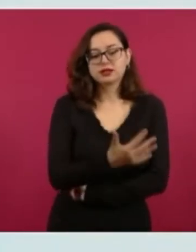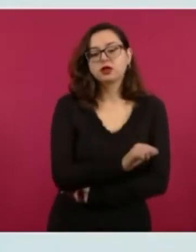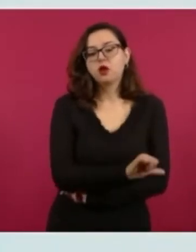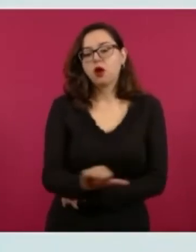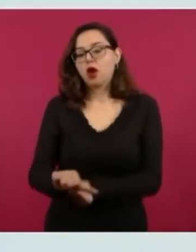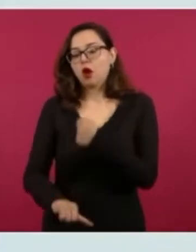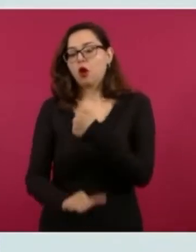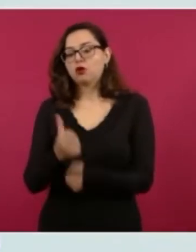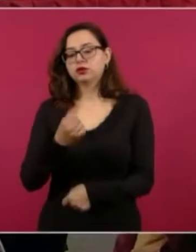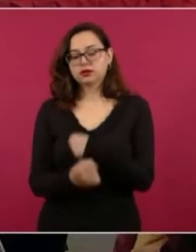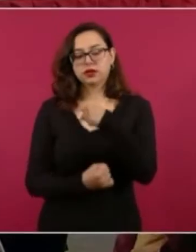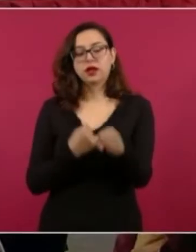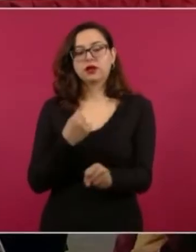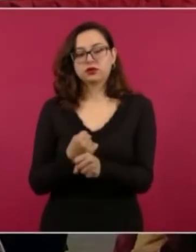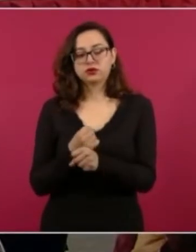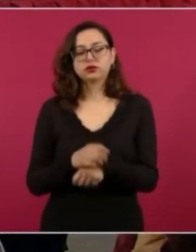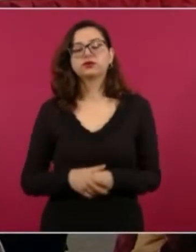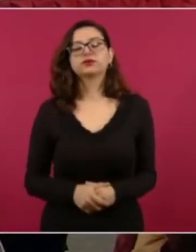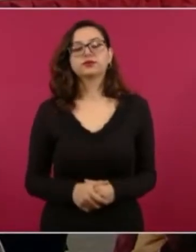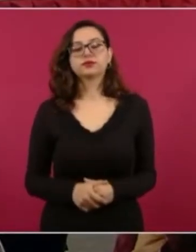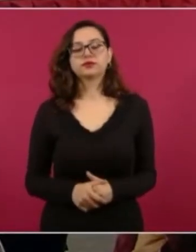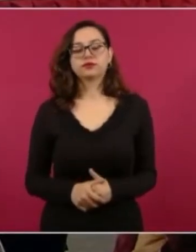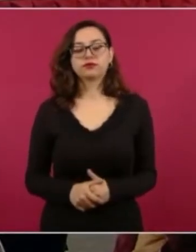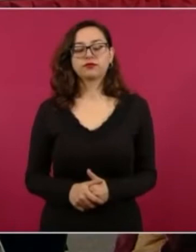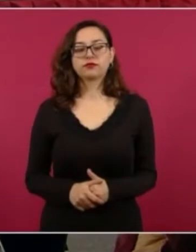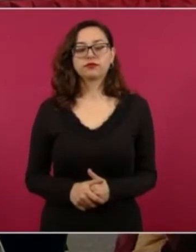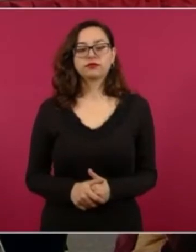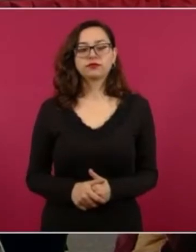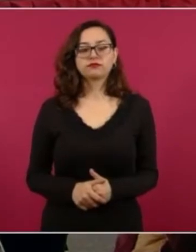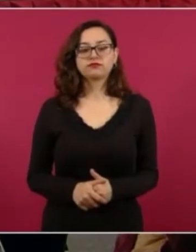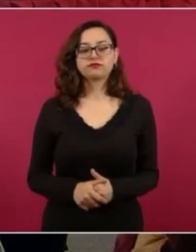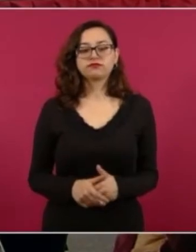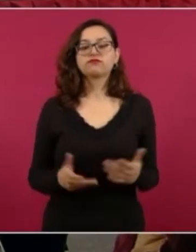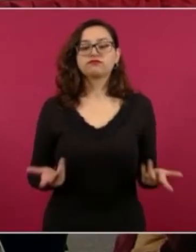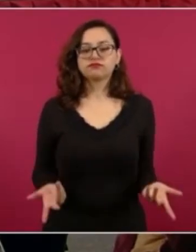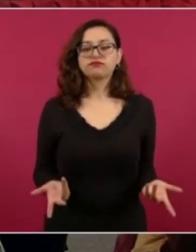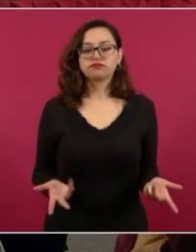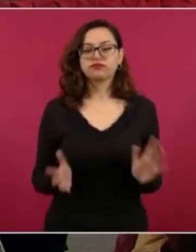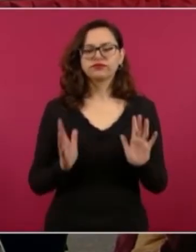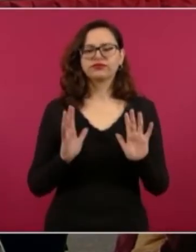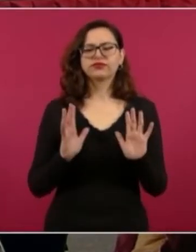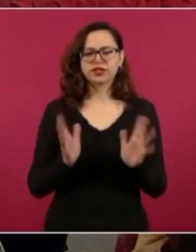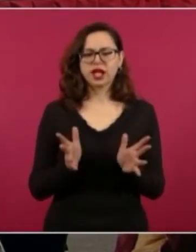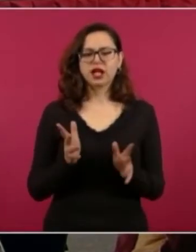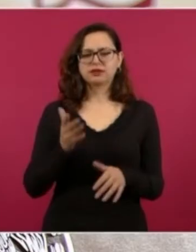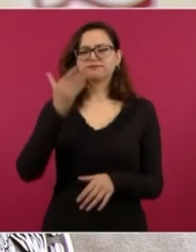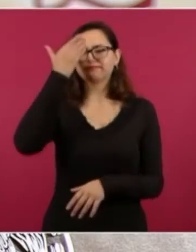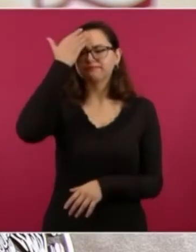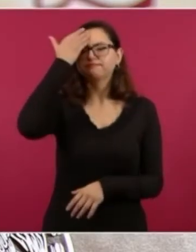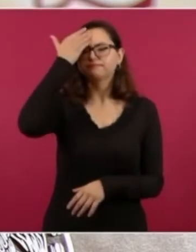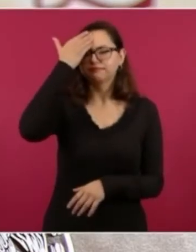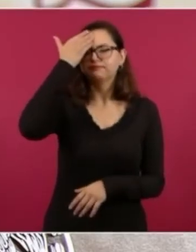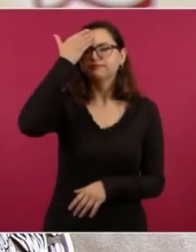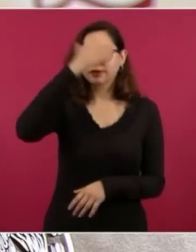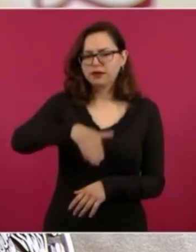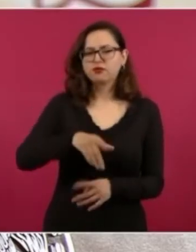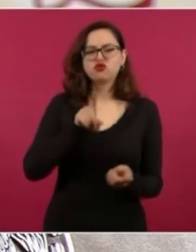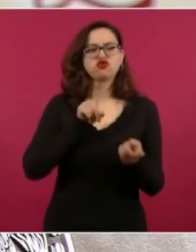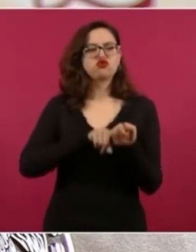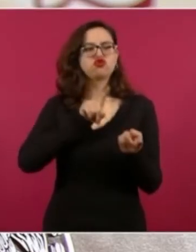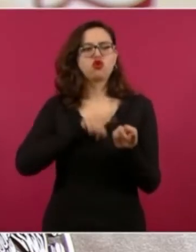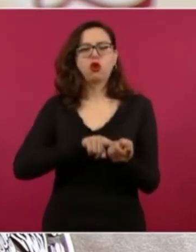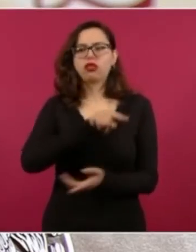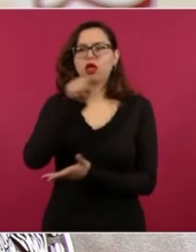que requerimos en este momento y tenemos perfectamente identificado cuál va a ser el uso en su momento extendimos la cobertura